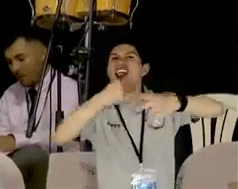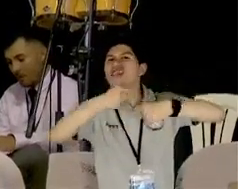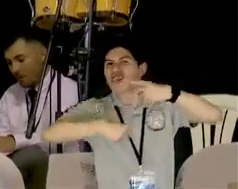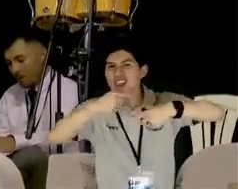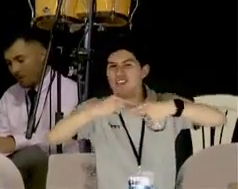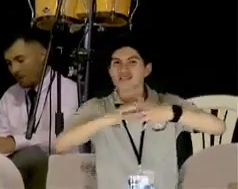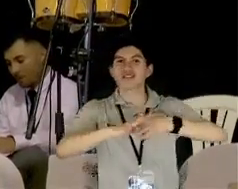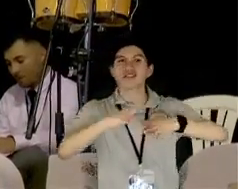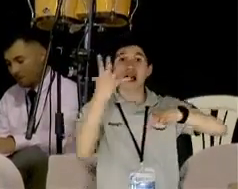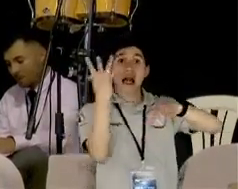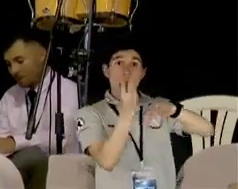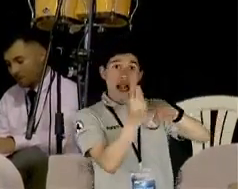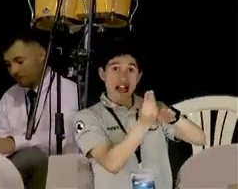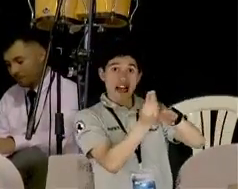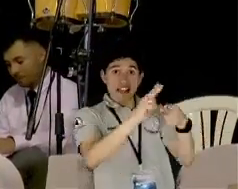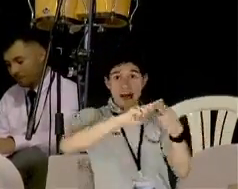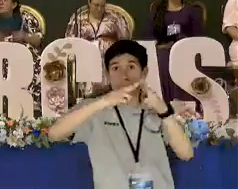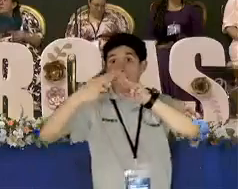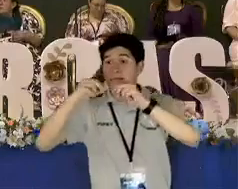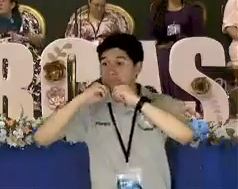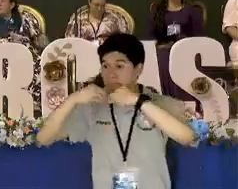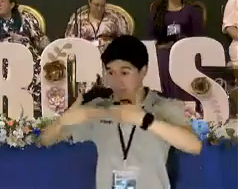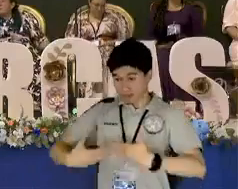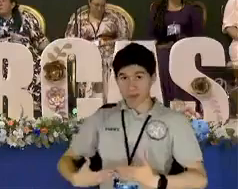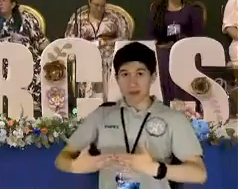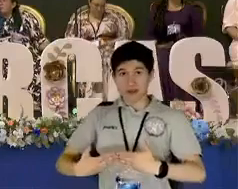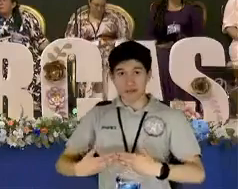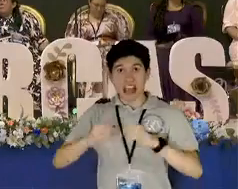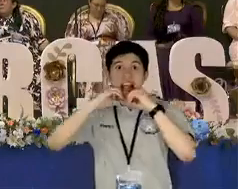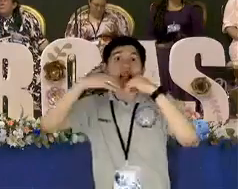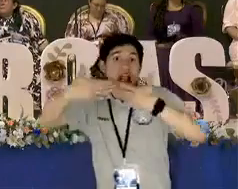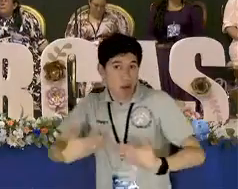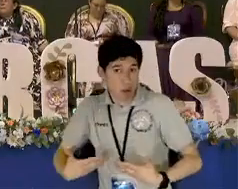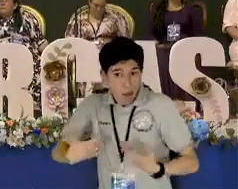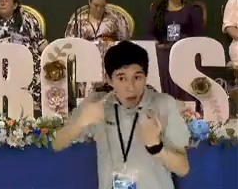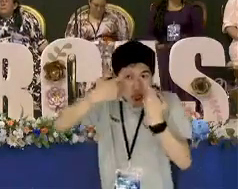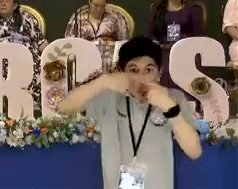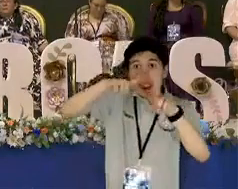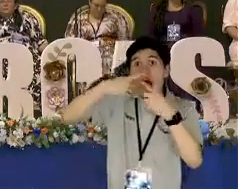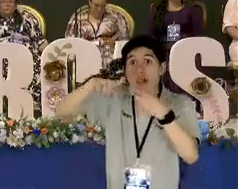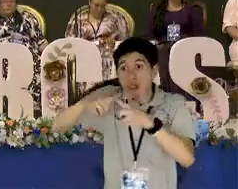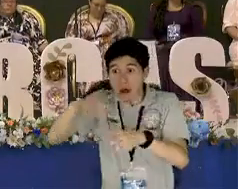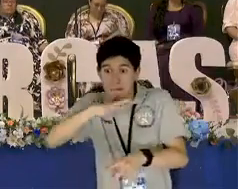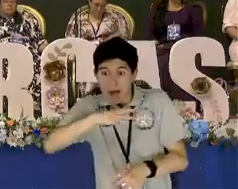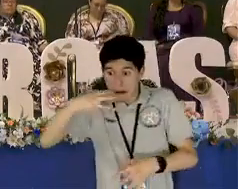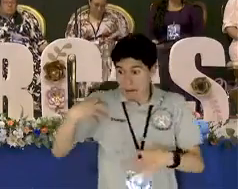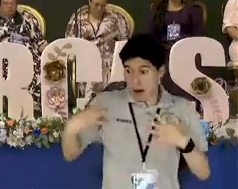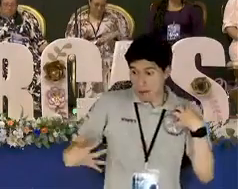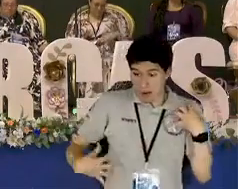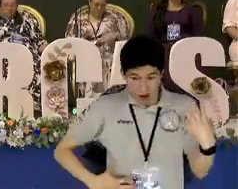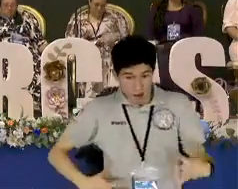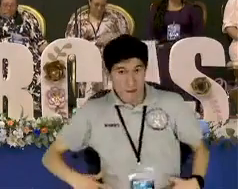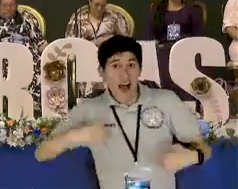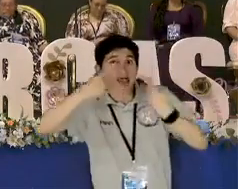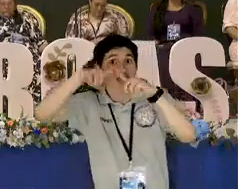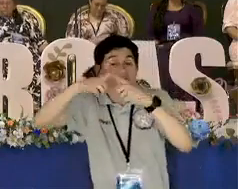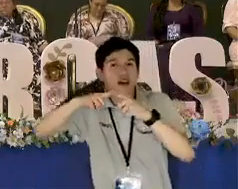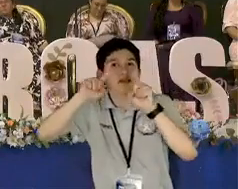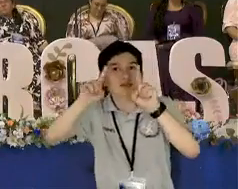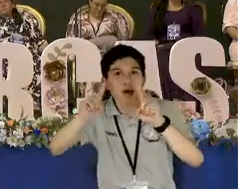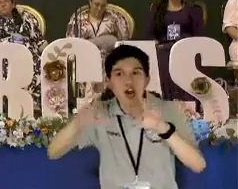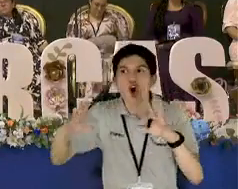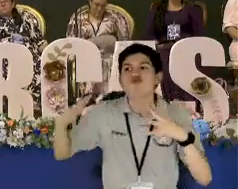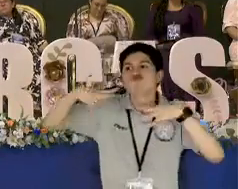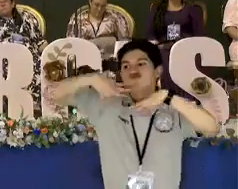humano, está compuesto de distintas partes, pero es un solo cuerpo. Entre nosotros unos son